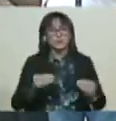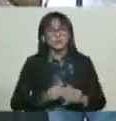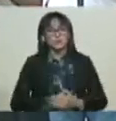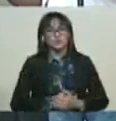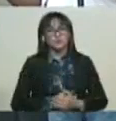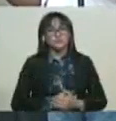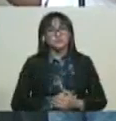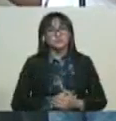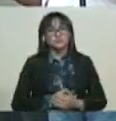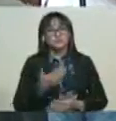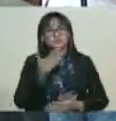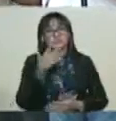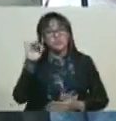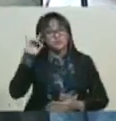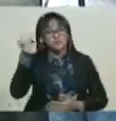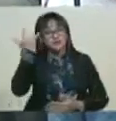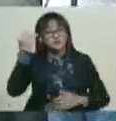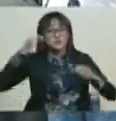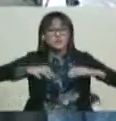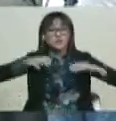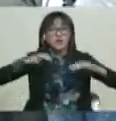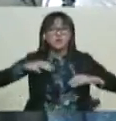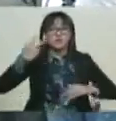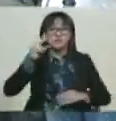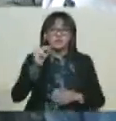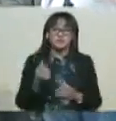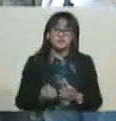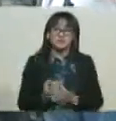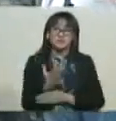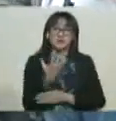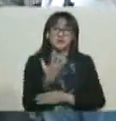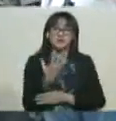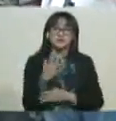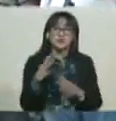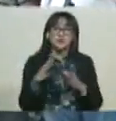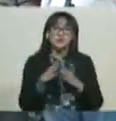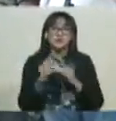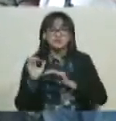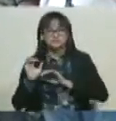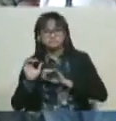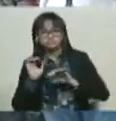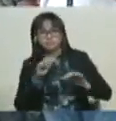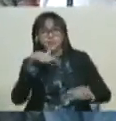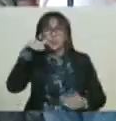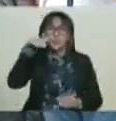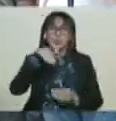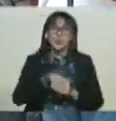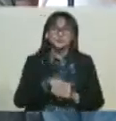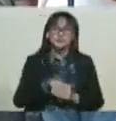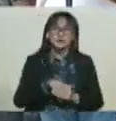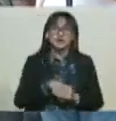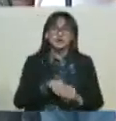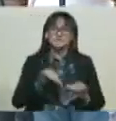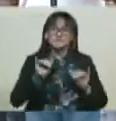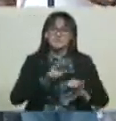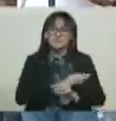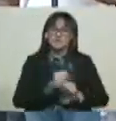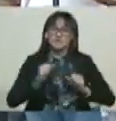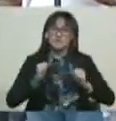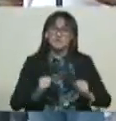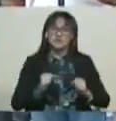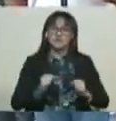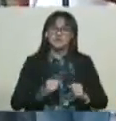por si llueve el 20 de mayo todos salimos a votar con la misma fuerza